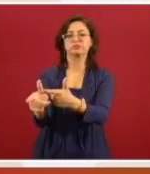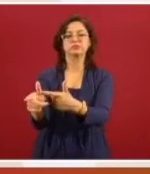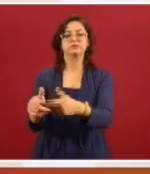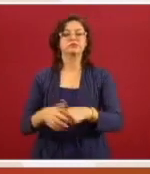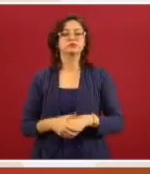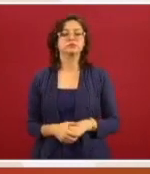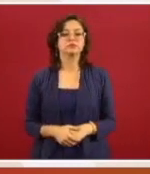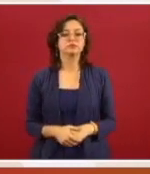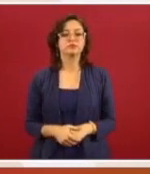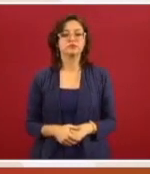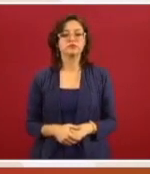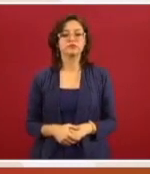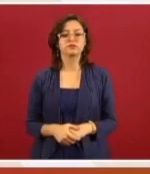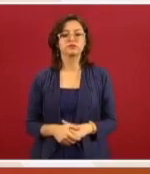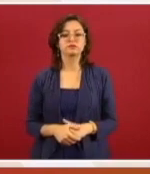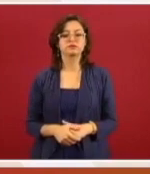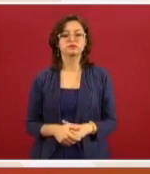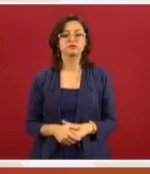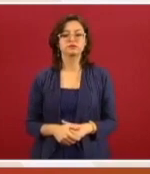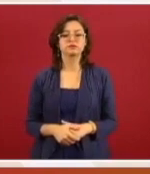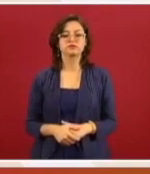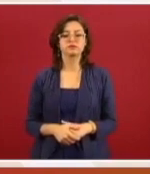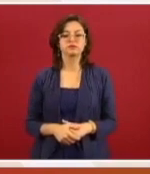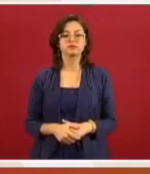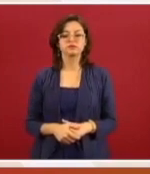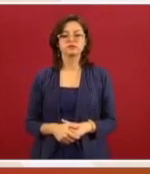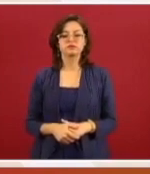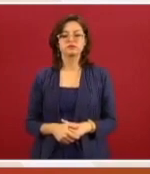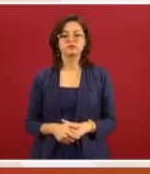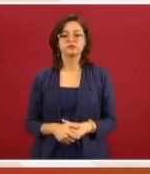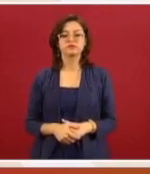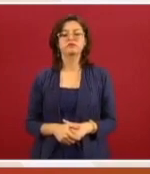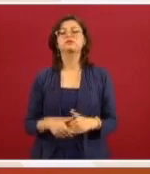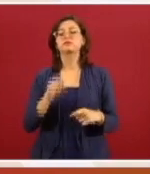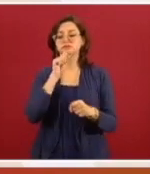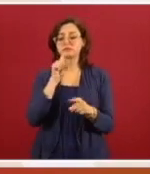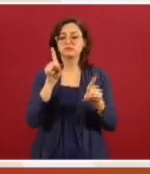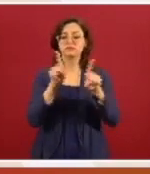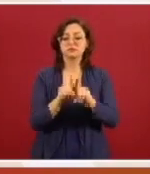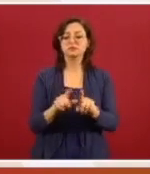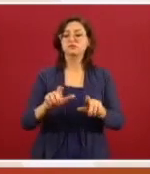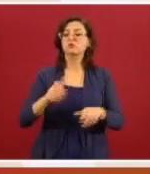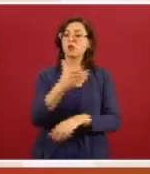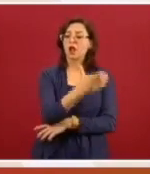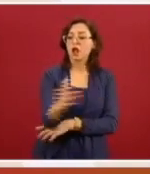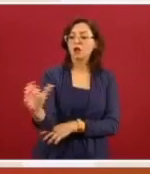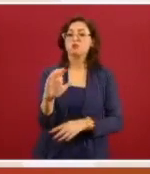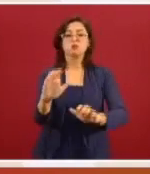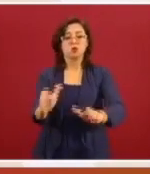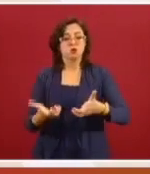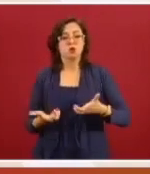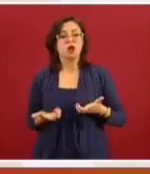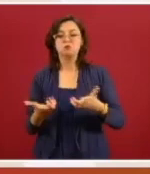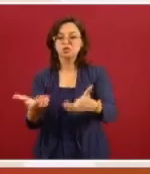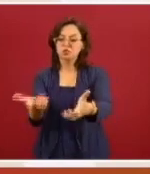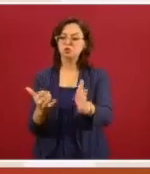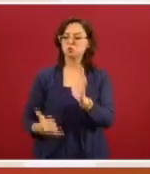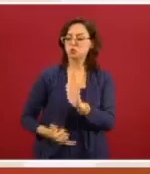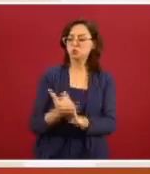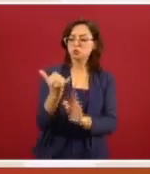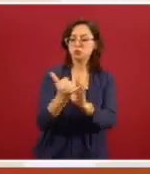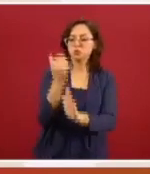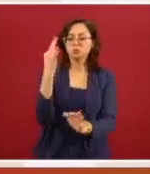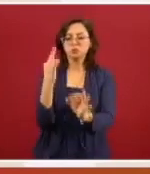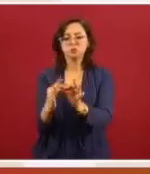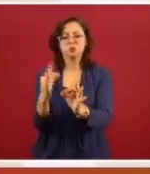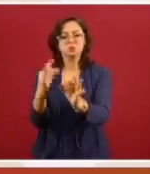Avanzamos en la construcción de caminos rurales y en el mantenimiento, construcción